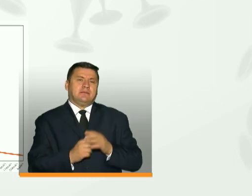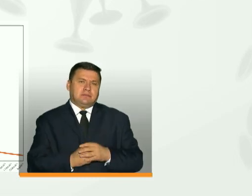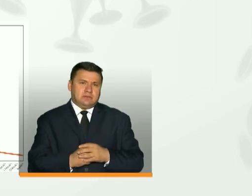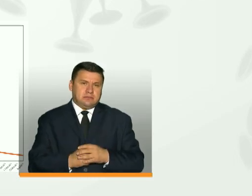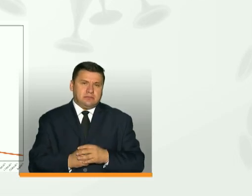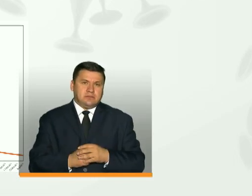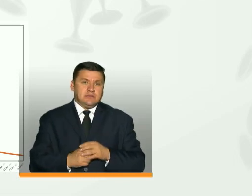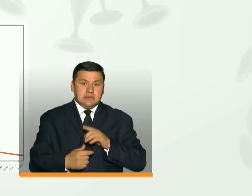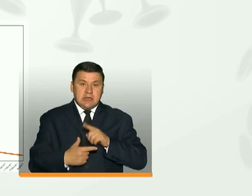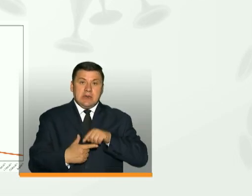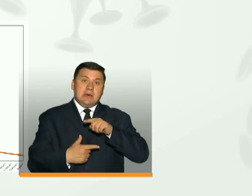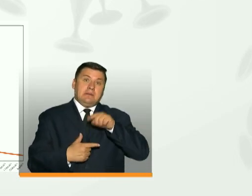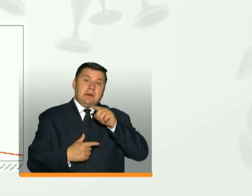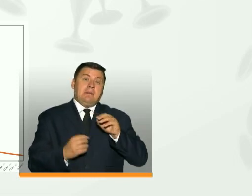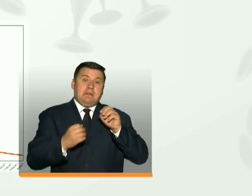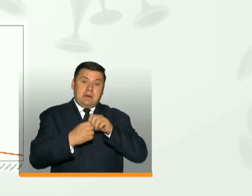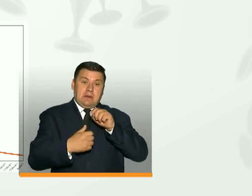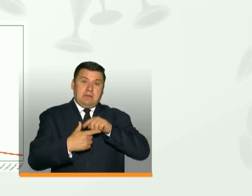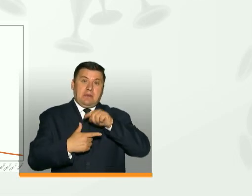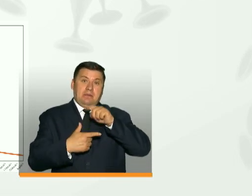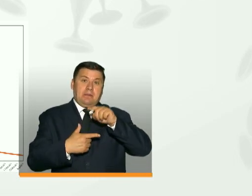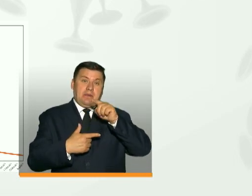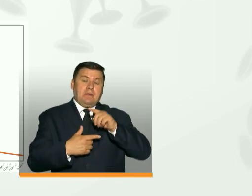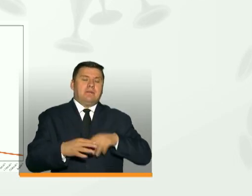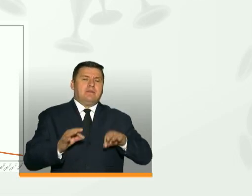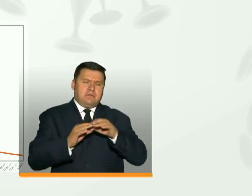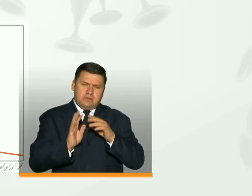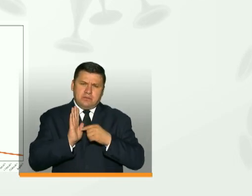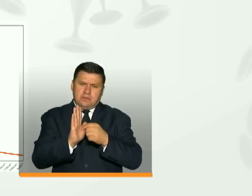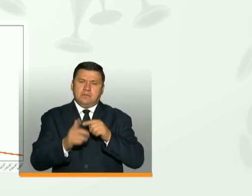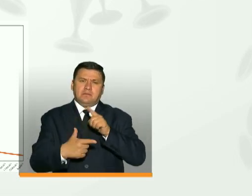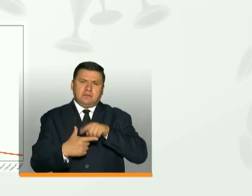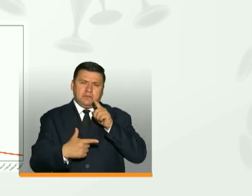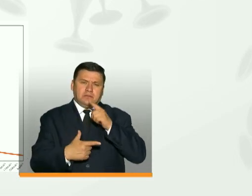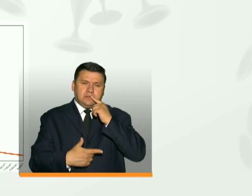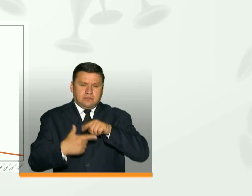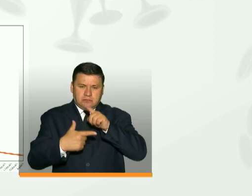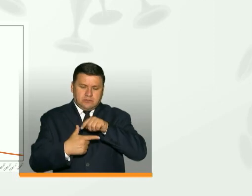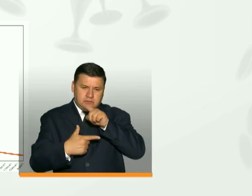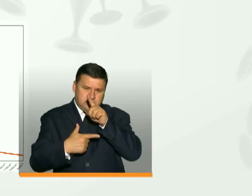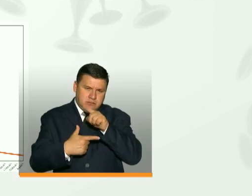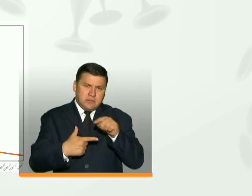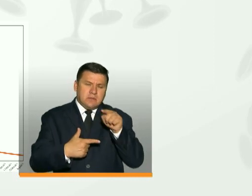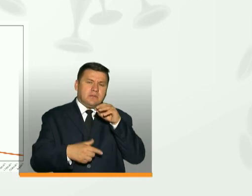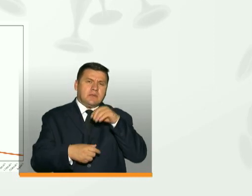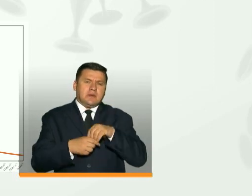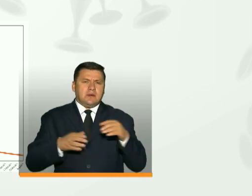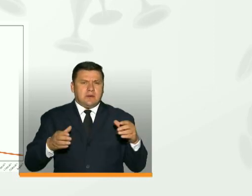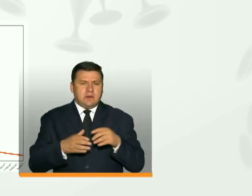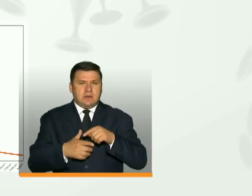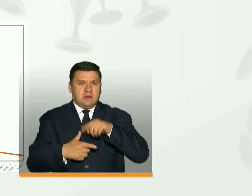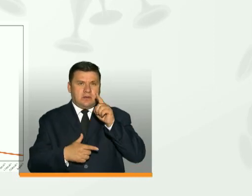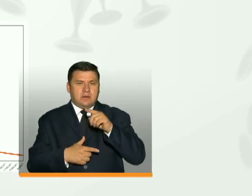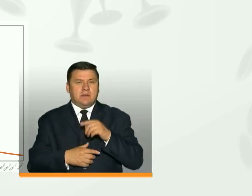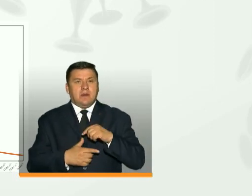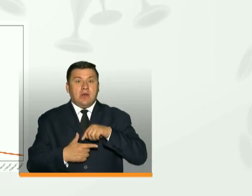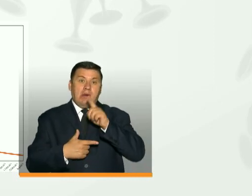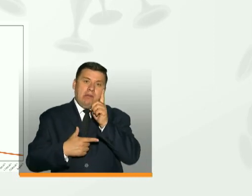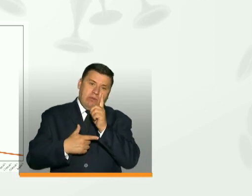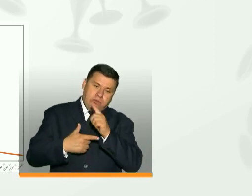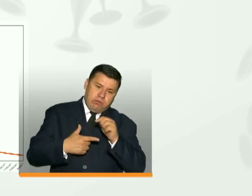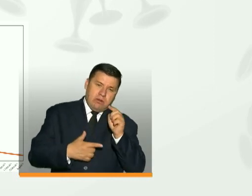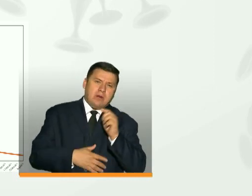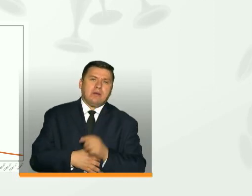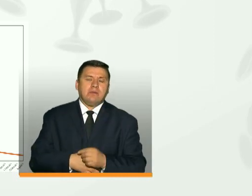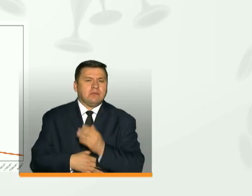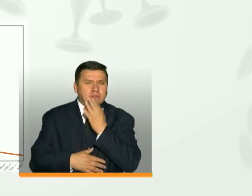nos ha venido incrementando, pero también muestra una tendencia a la estabilidad, incluso una pequeña tendencia al descenso, con